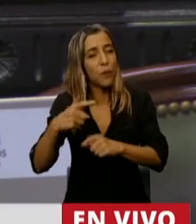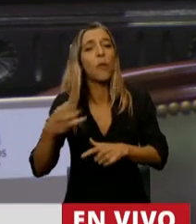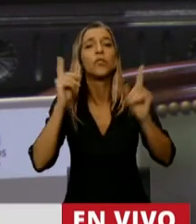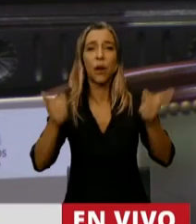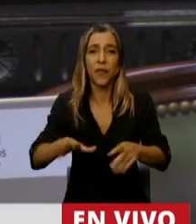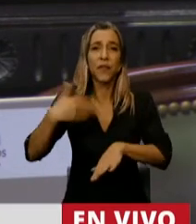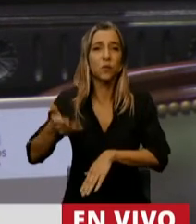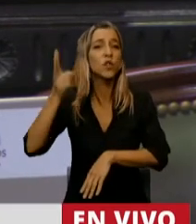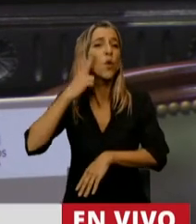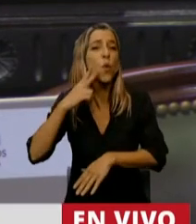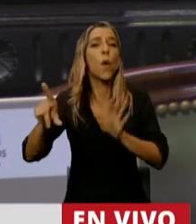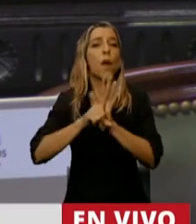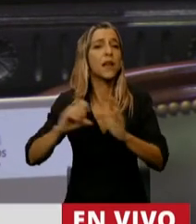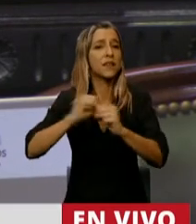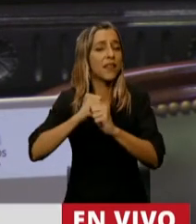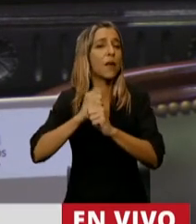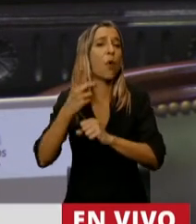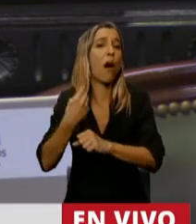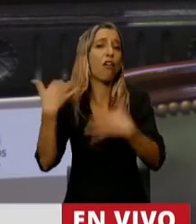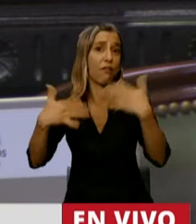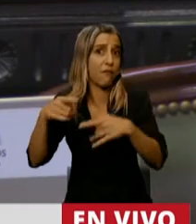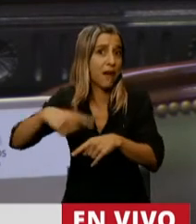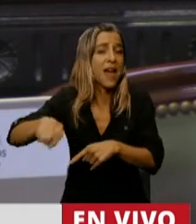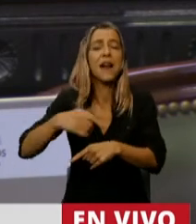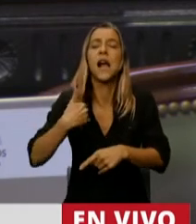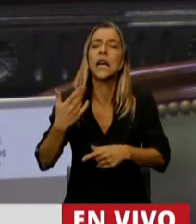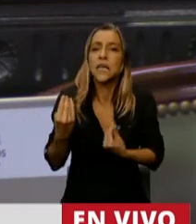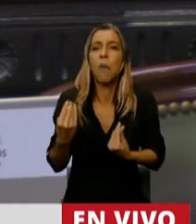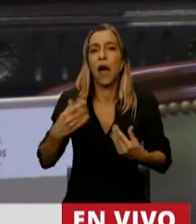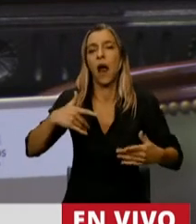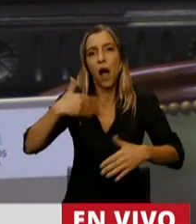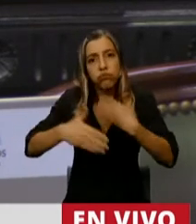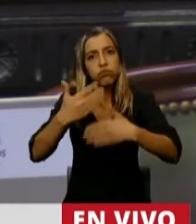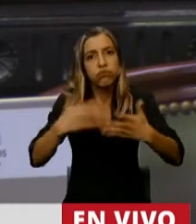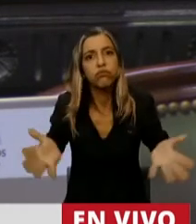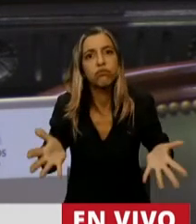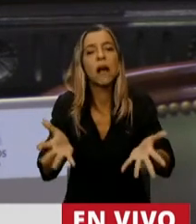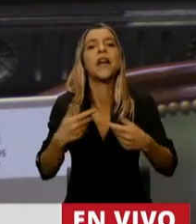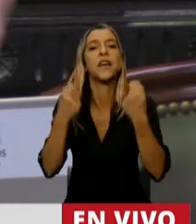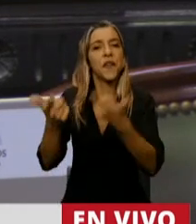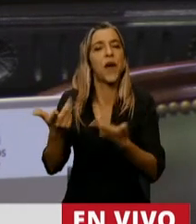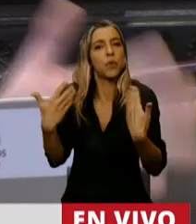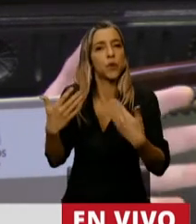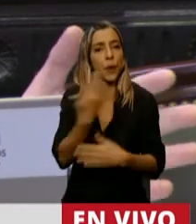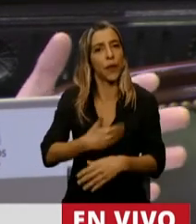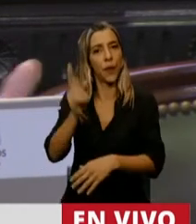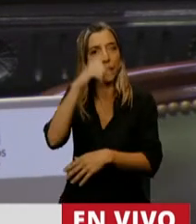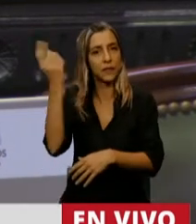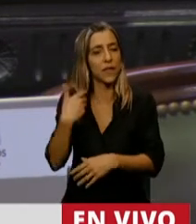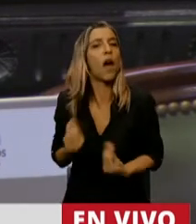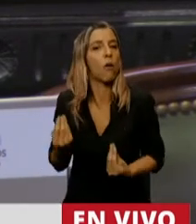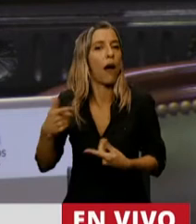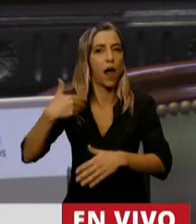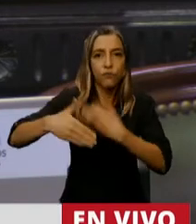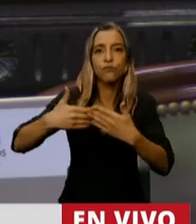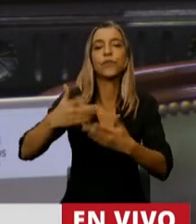que dictaminamos en ese momento por mayoría en este Congreso para poder salir adelante y darle esa herramienta al Estado Nacional para renegociar la deuda como